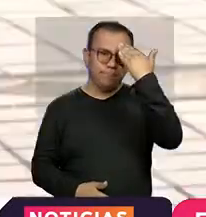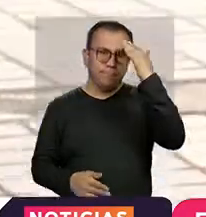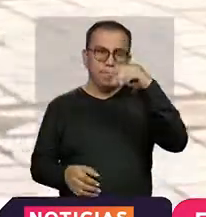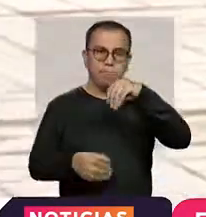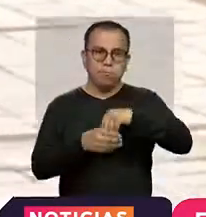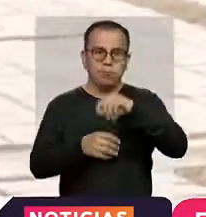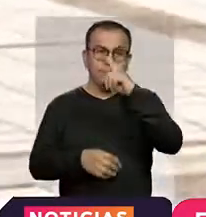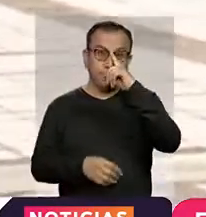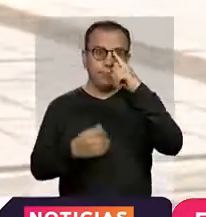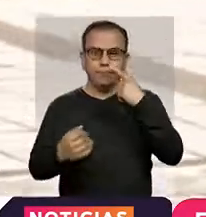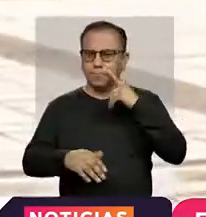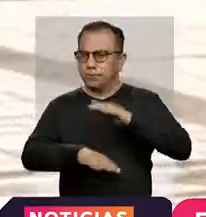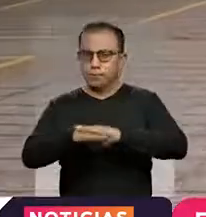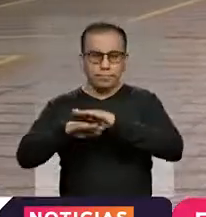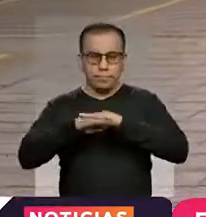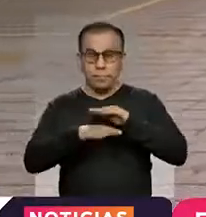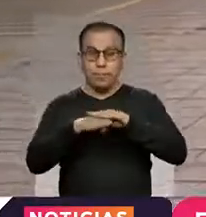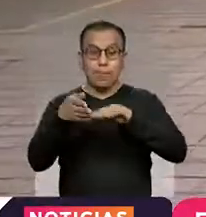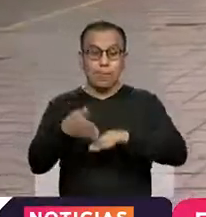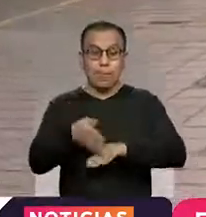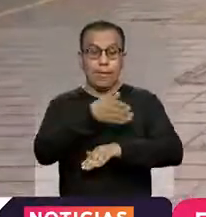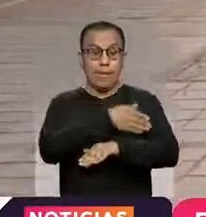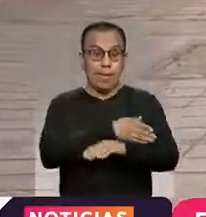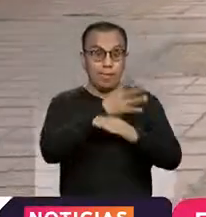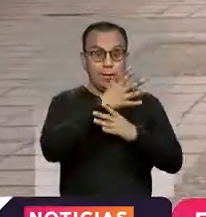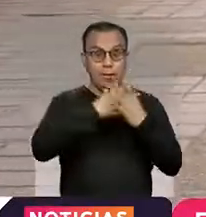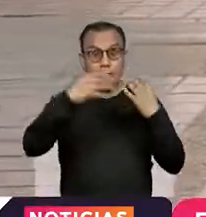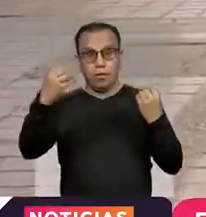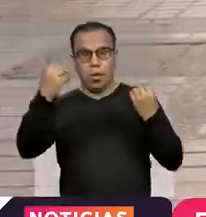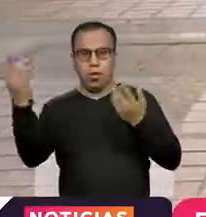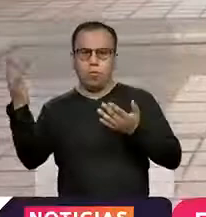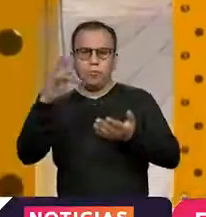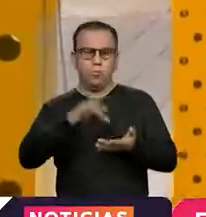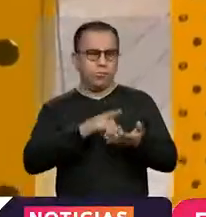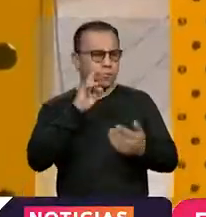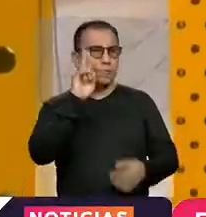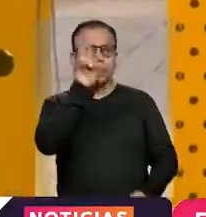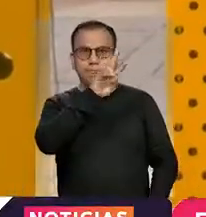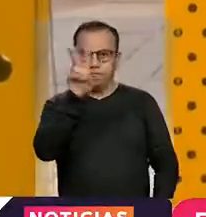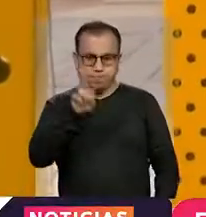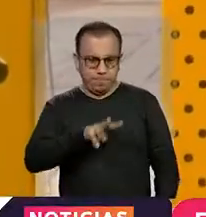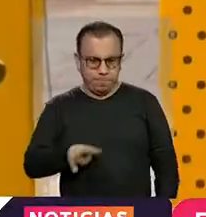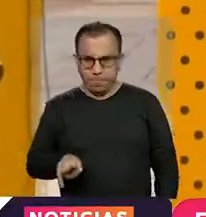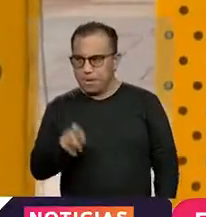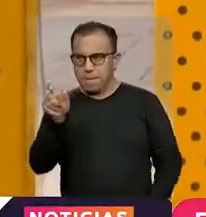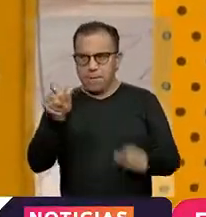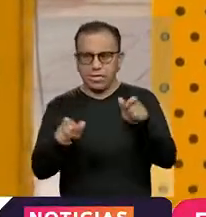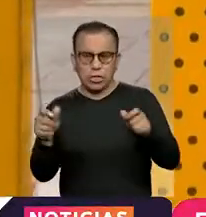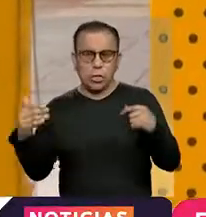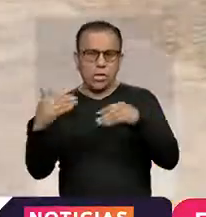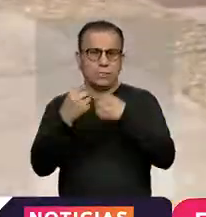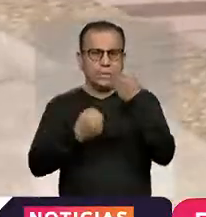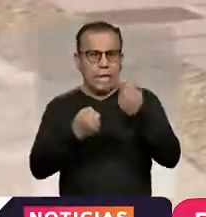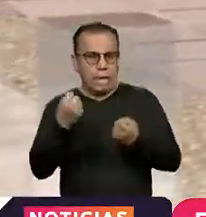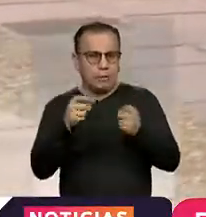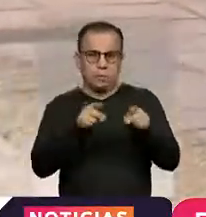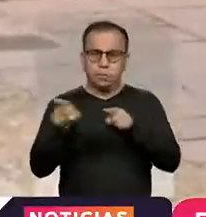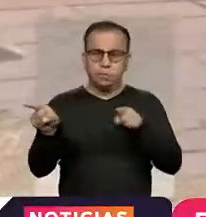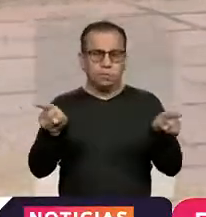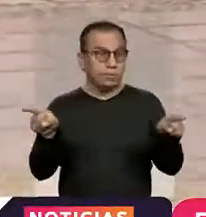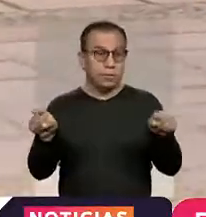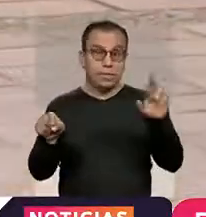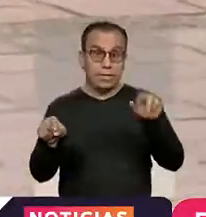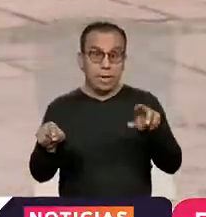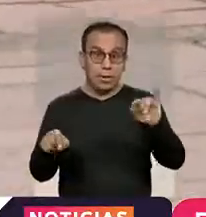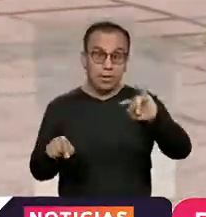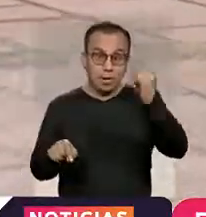contenido. Recuerde que antes de salir y llegar de viaje, observe con el fin de identificar personas o vehículos sospechosos y evitar que